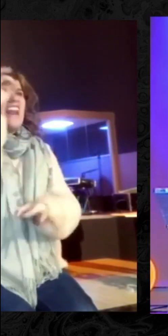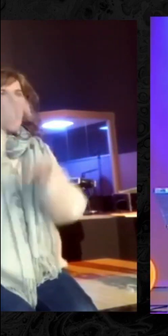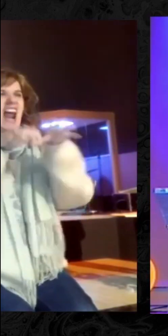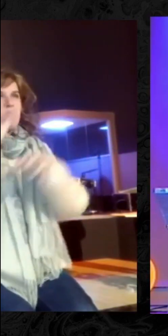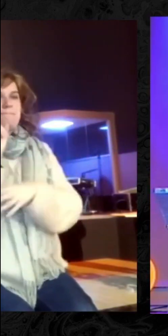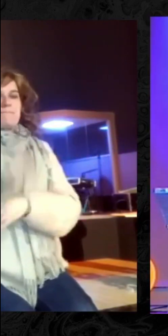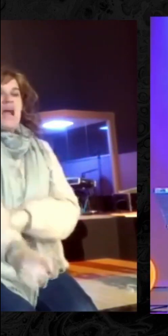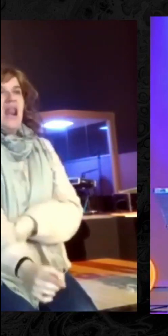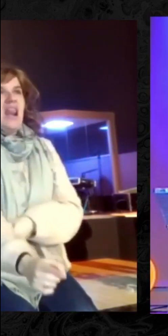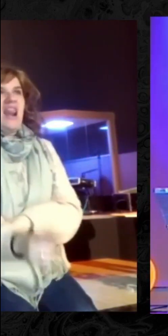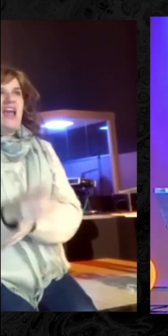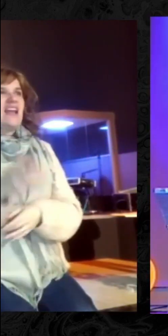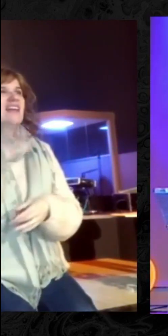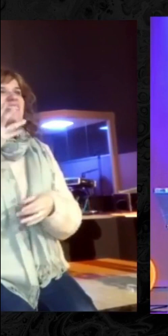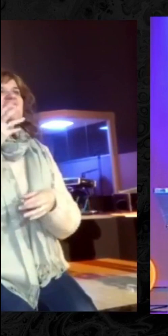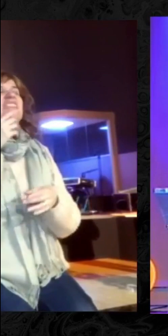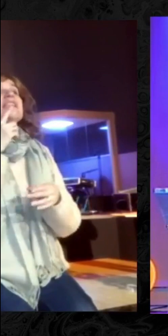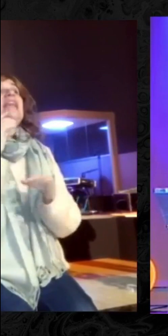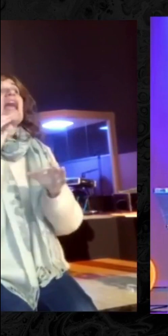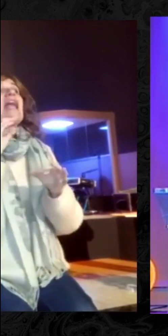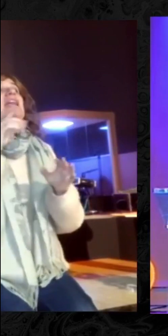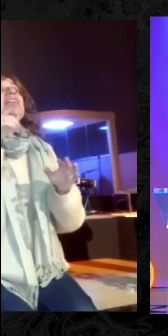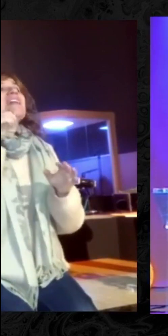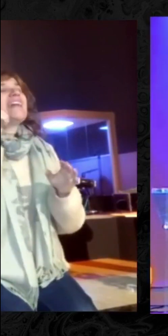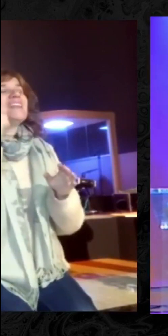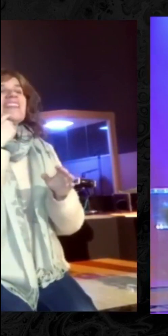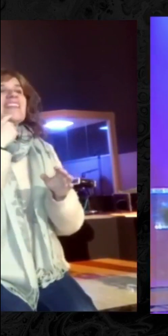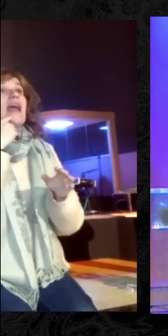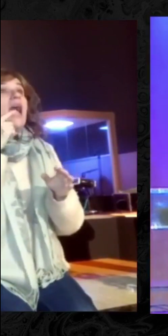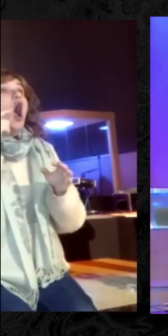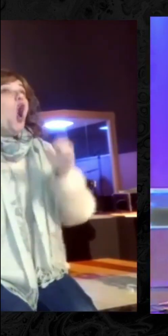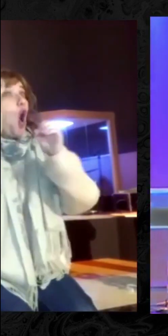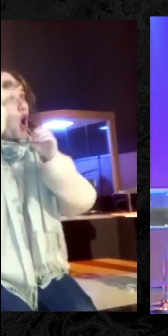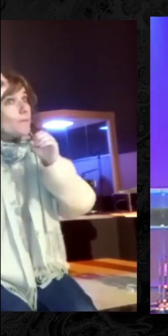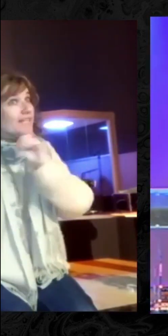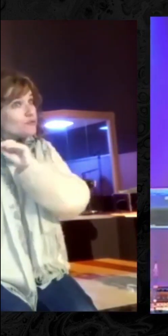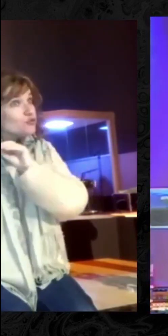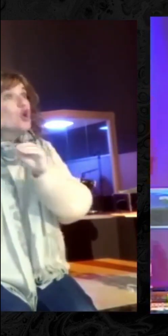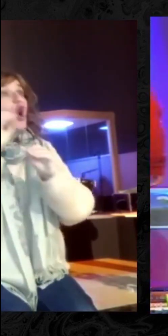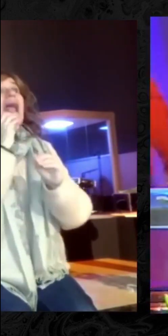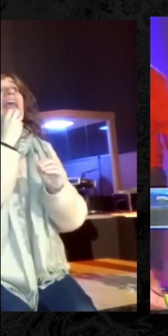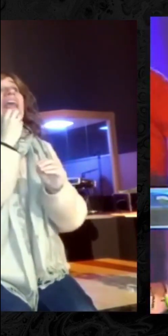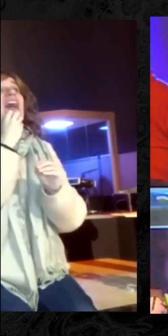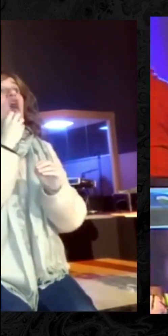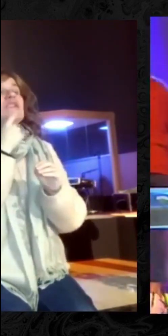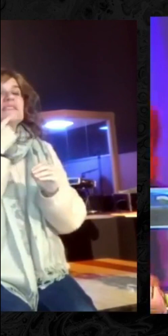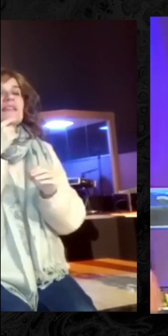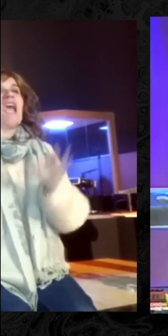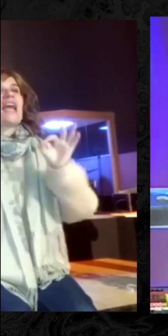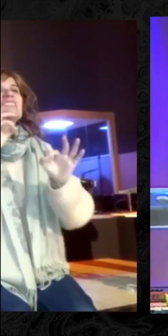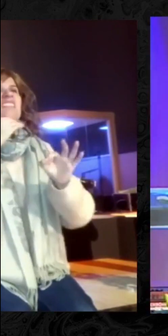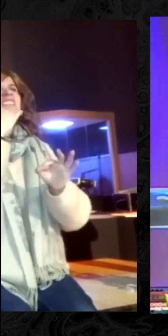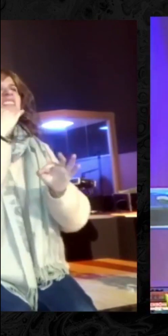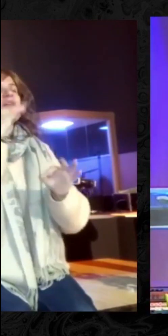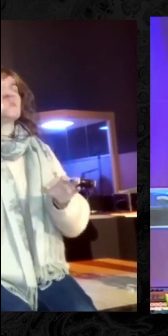hebreo se refiere a que eran serpientes encantadas me explico los brujos de hoy día lo hacen es decir